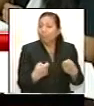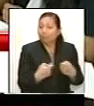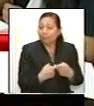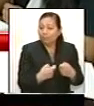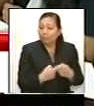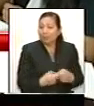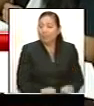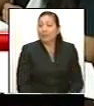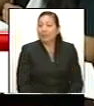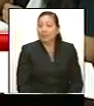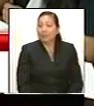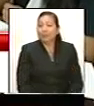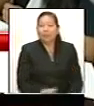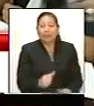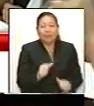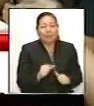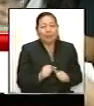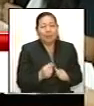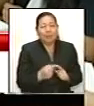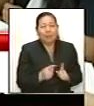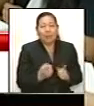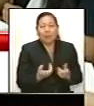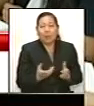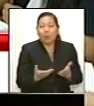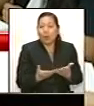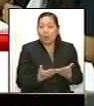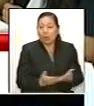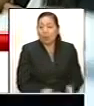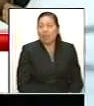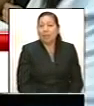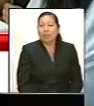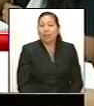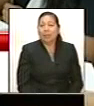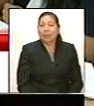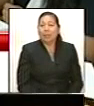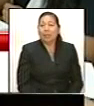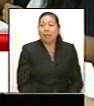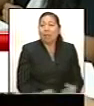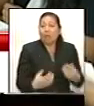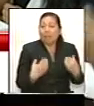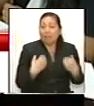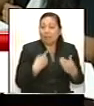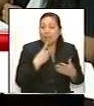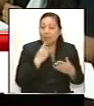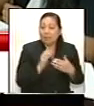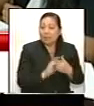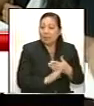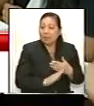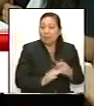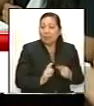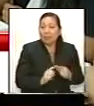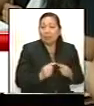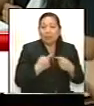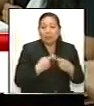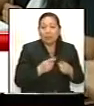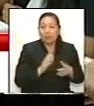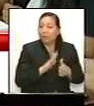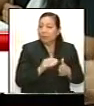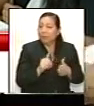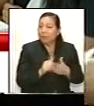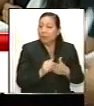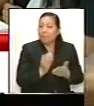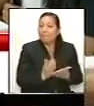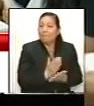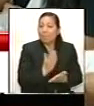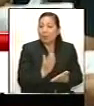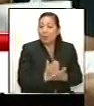he estado tratando de recordar yo, con los colegios, con las organizaciones sociales de base, difundiendo toda la